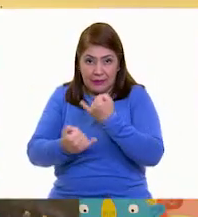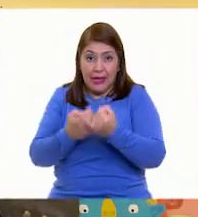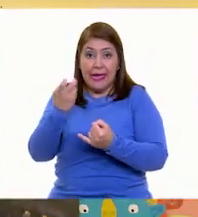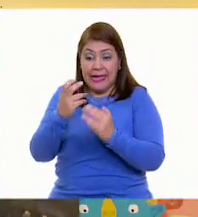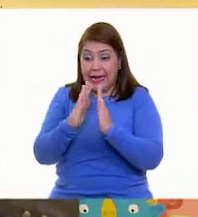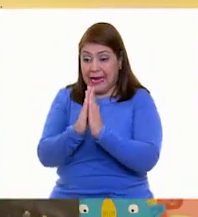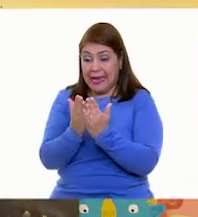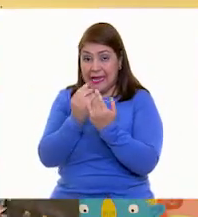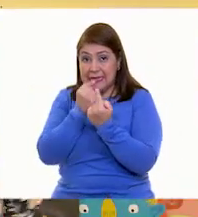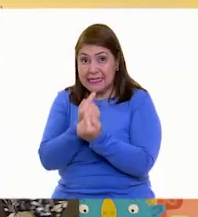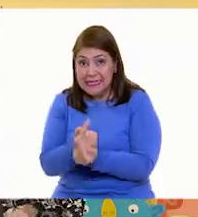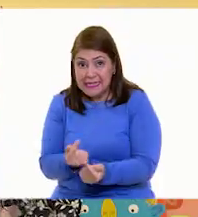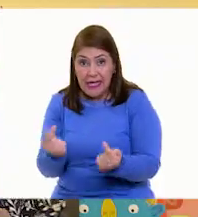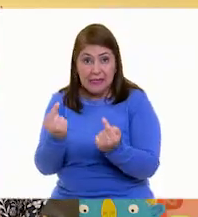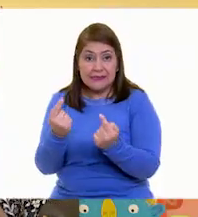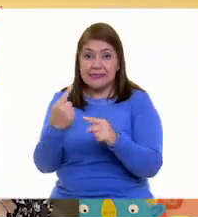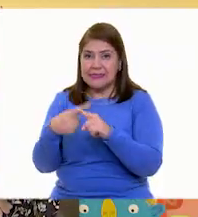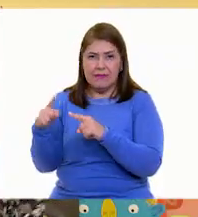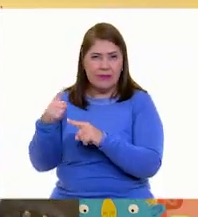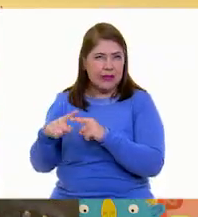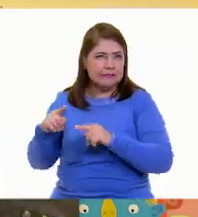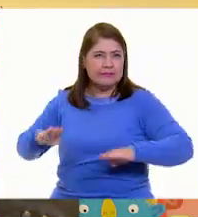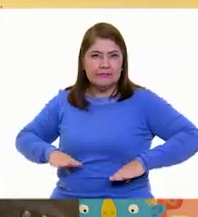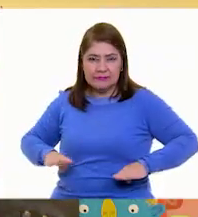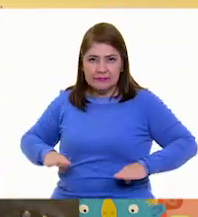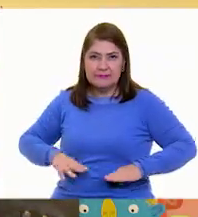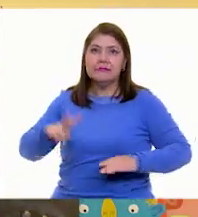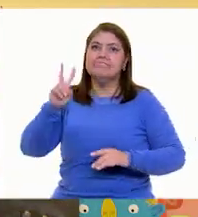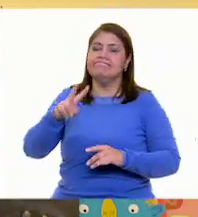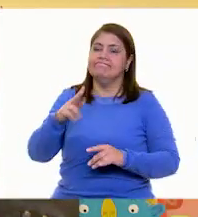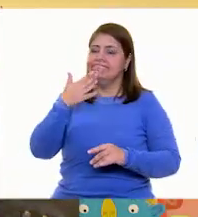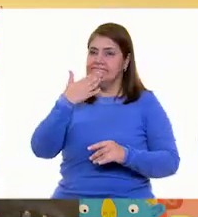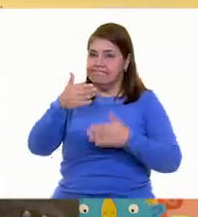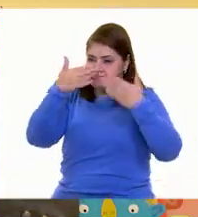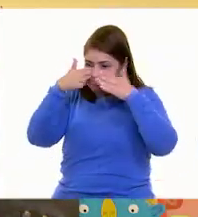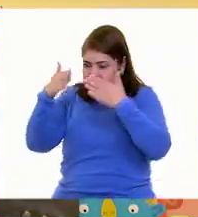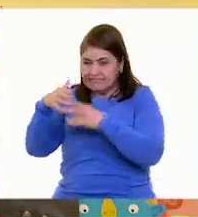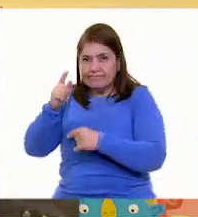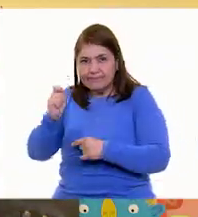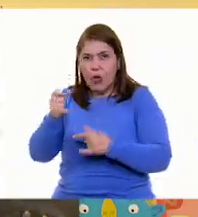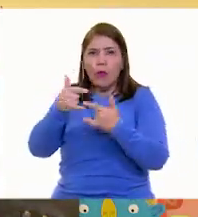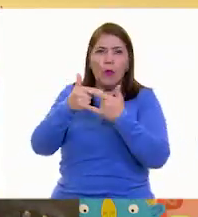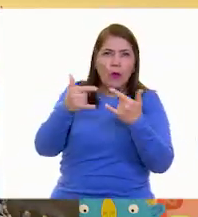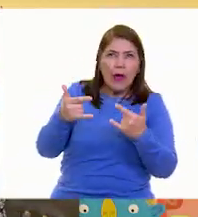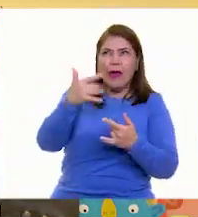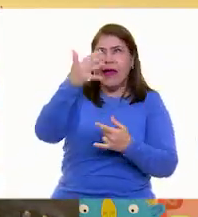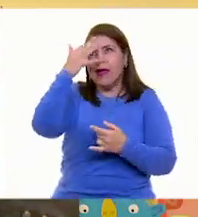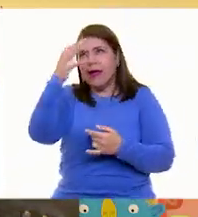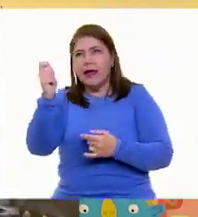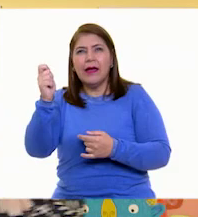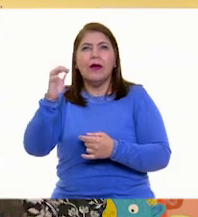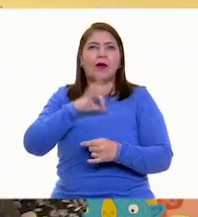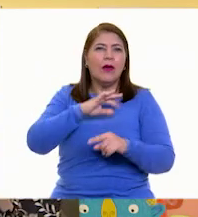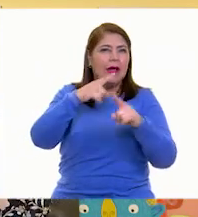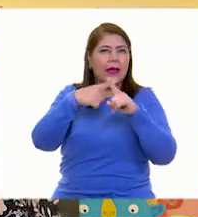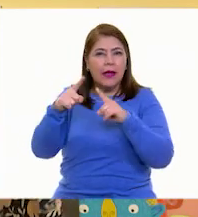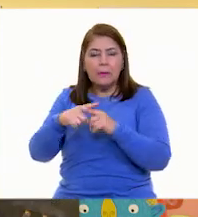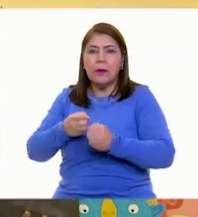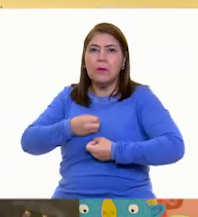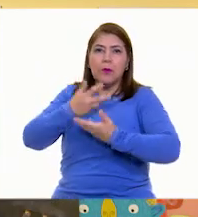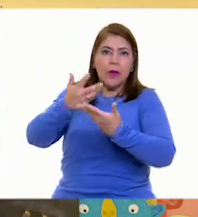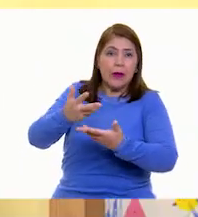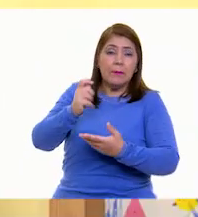libros infantiles de todos los géneros son bienvenidos. Cuentos, fantasías, adivinanzas y